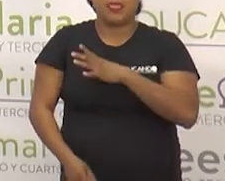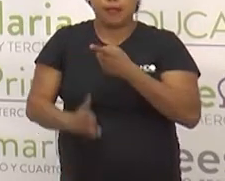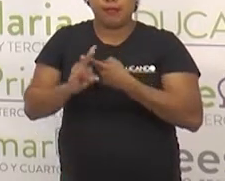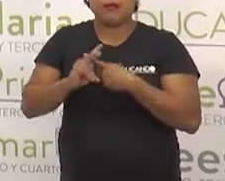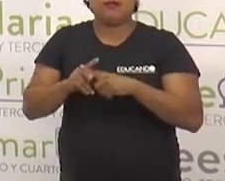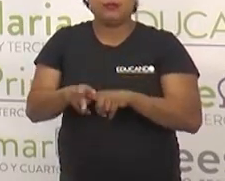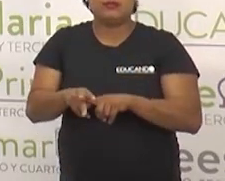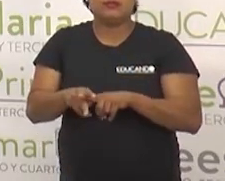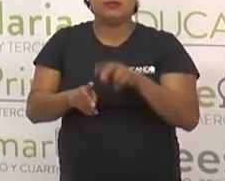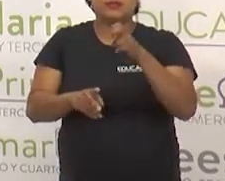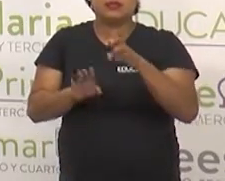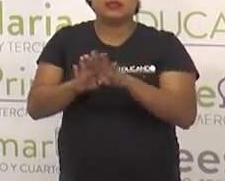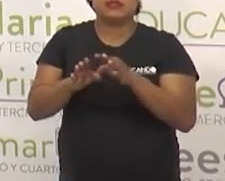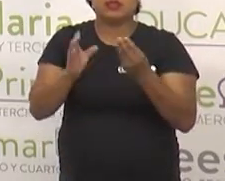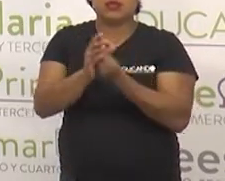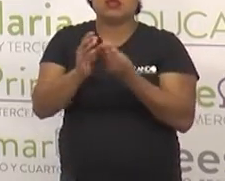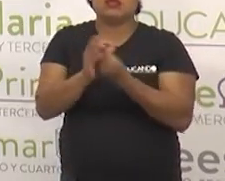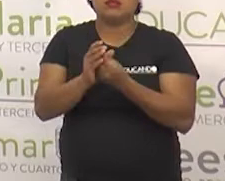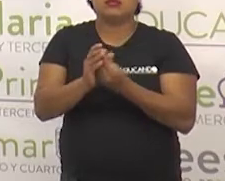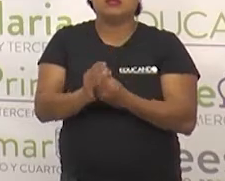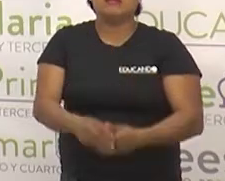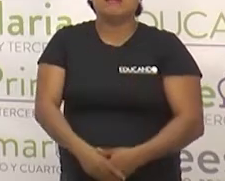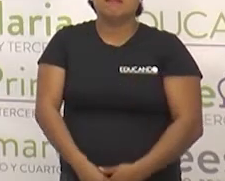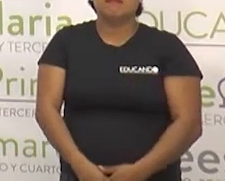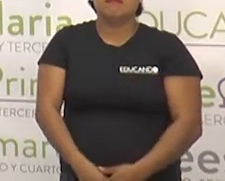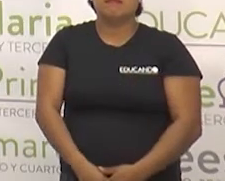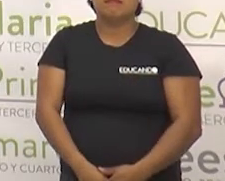Al inicio de la clase,